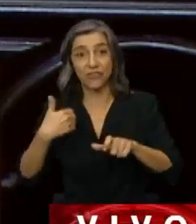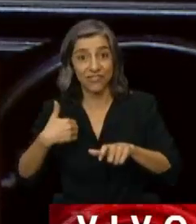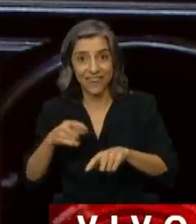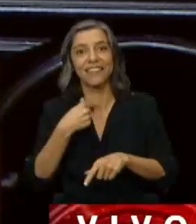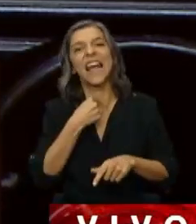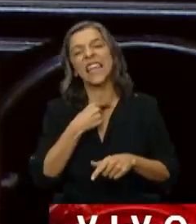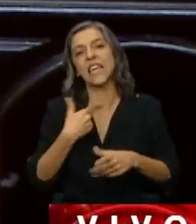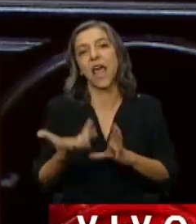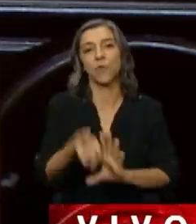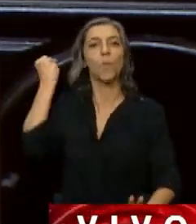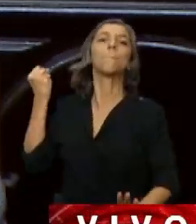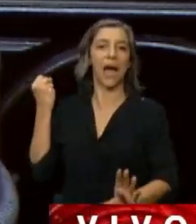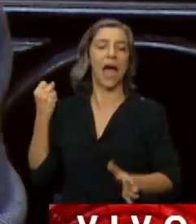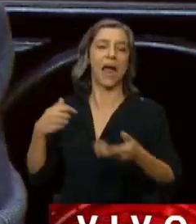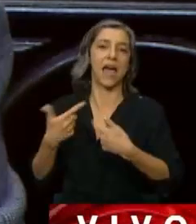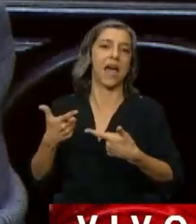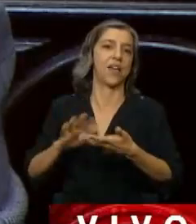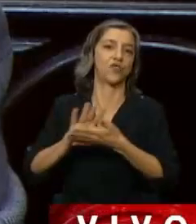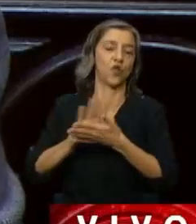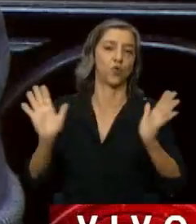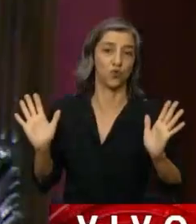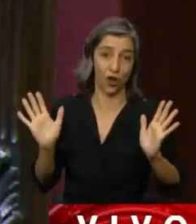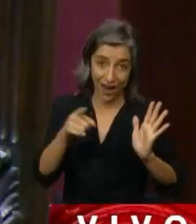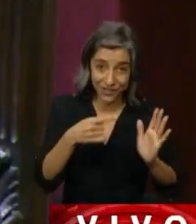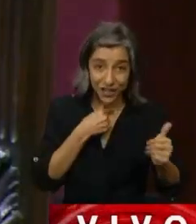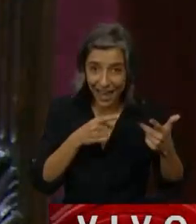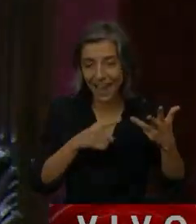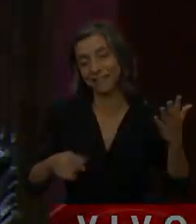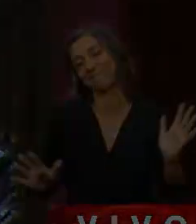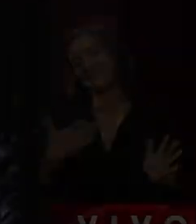resolver los problemas de nuestro país. Gracias, presidente. Gracias, diputado Moró.